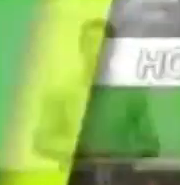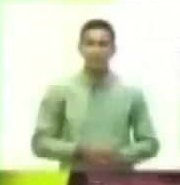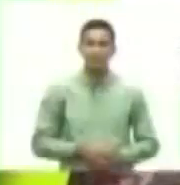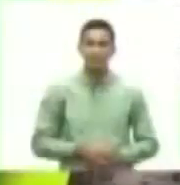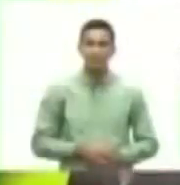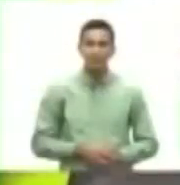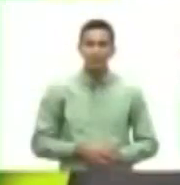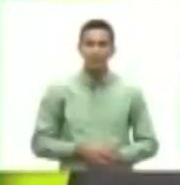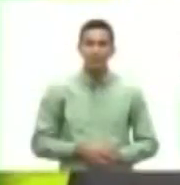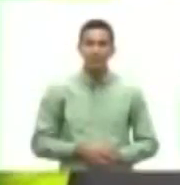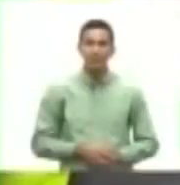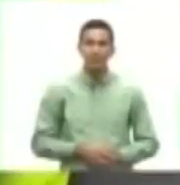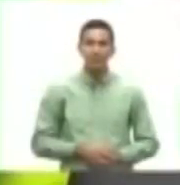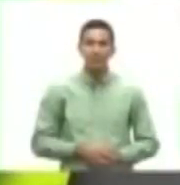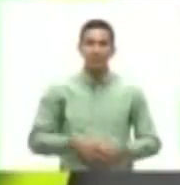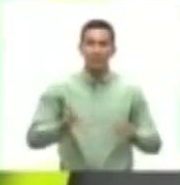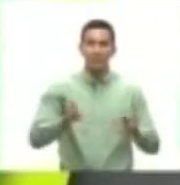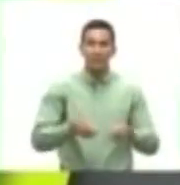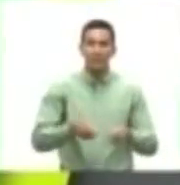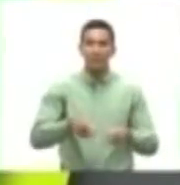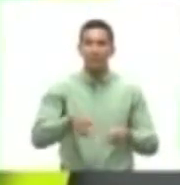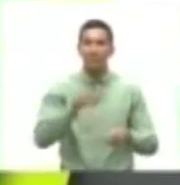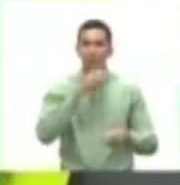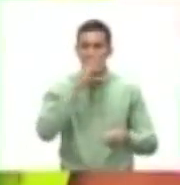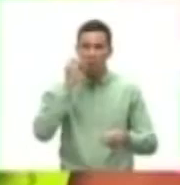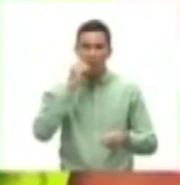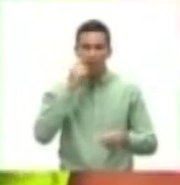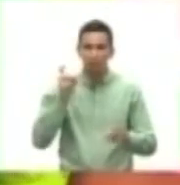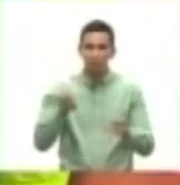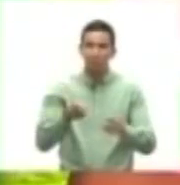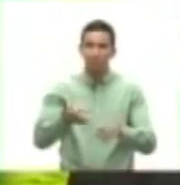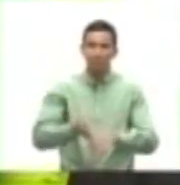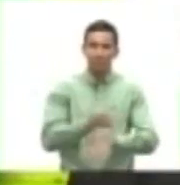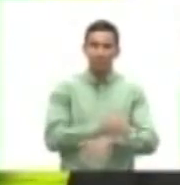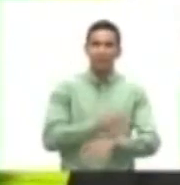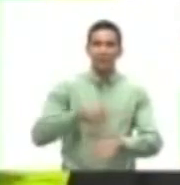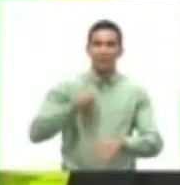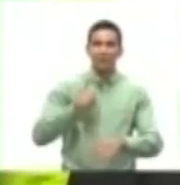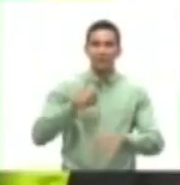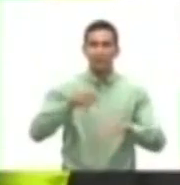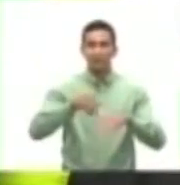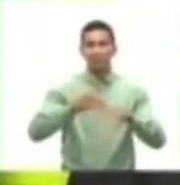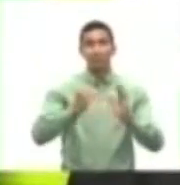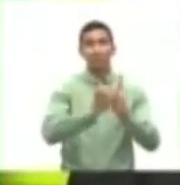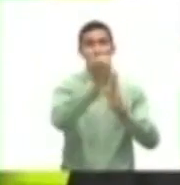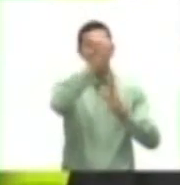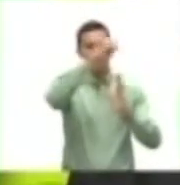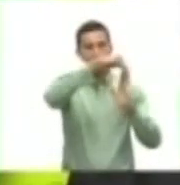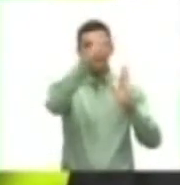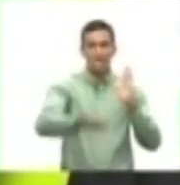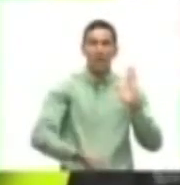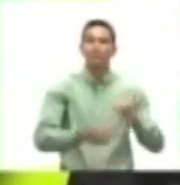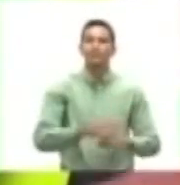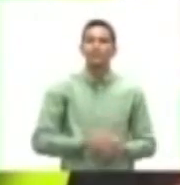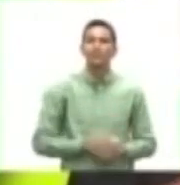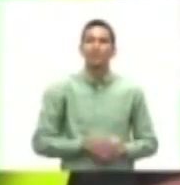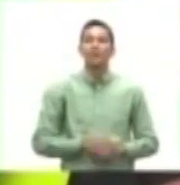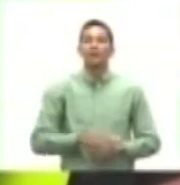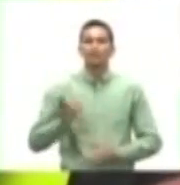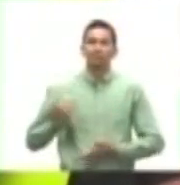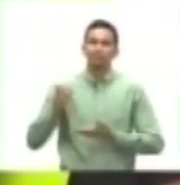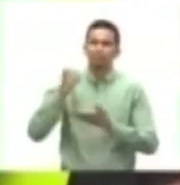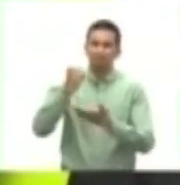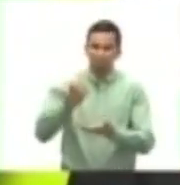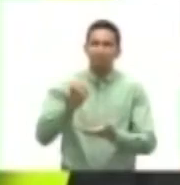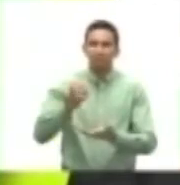Recapturan a hombre que había agredido a menor que se lanzó del piso 26 en Cartagena. Garantizados recursos para Juegos Bolivarianos en el